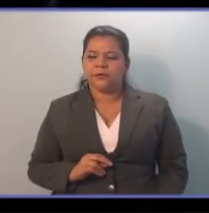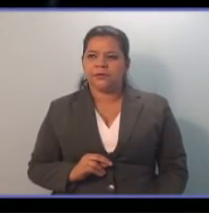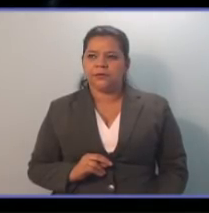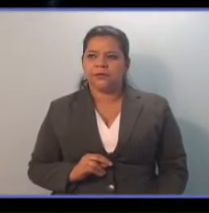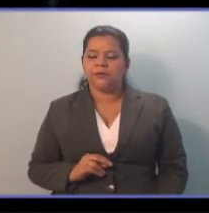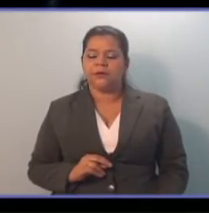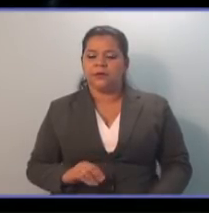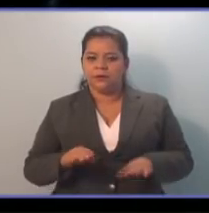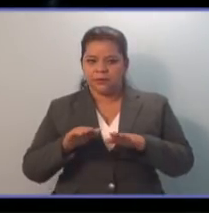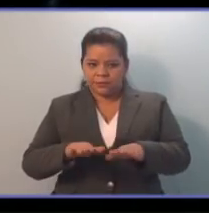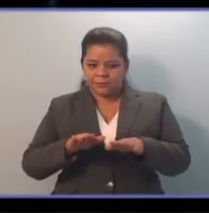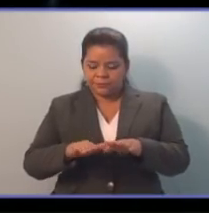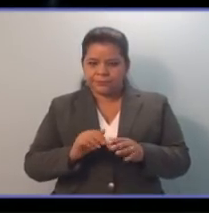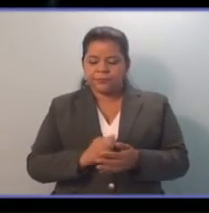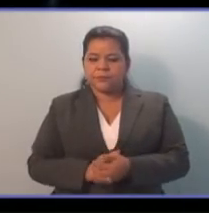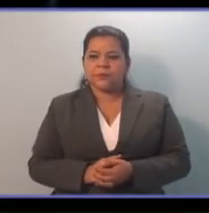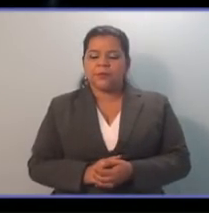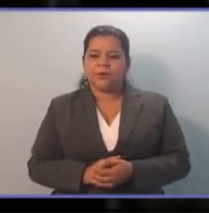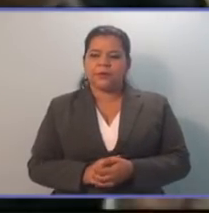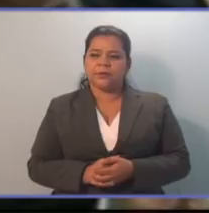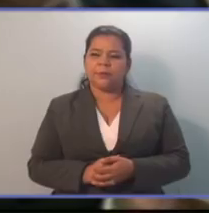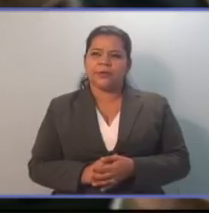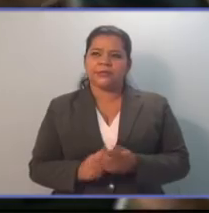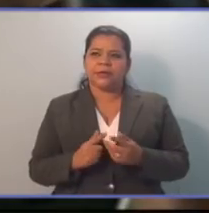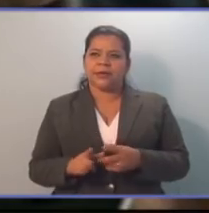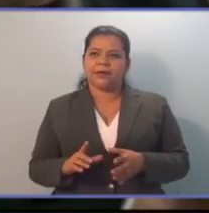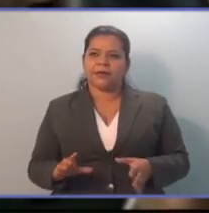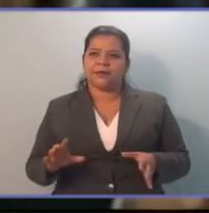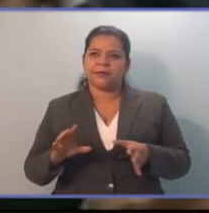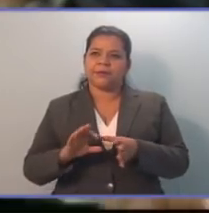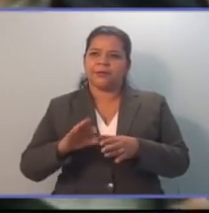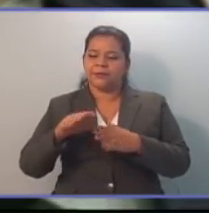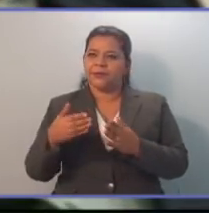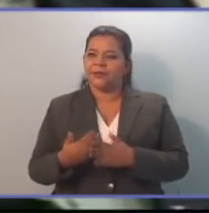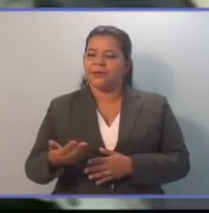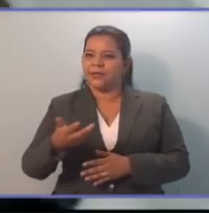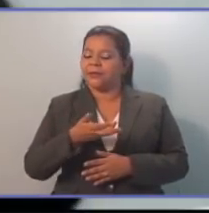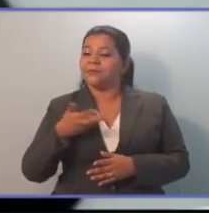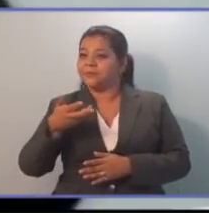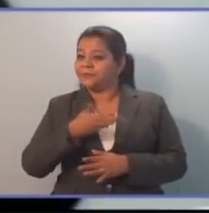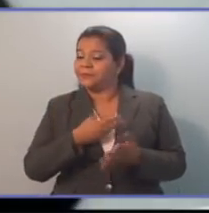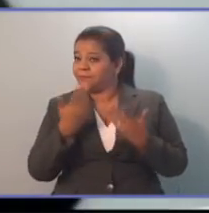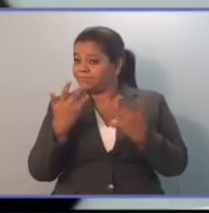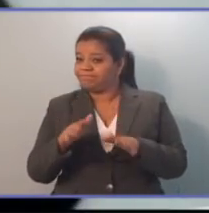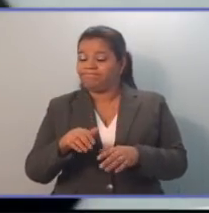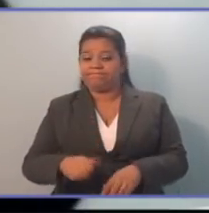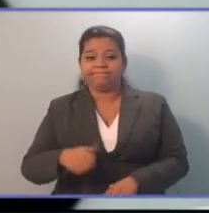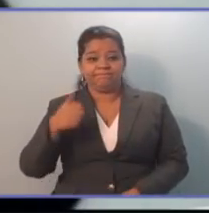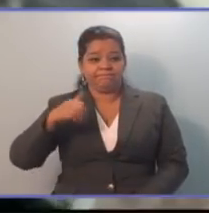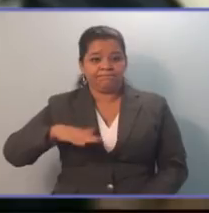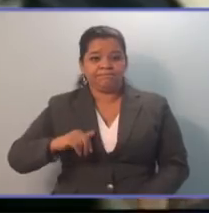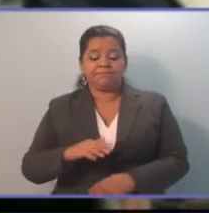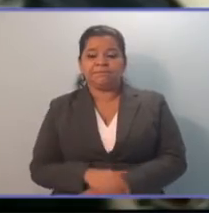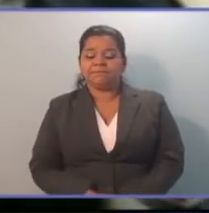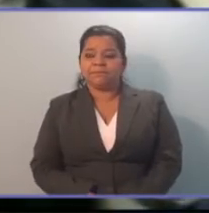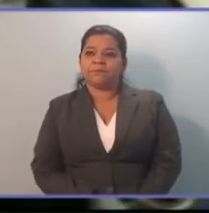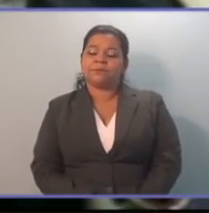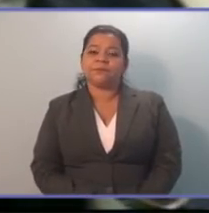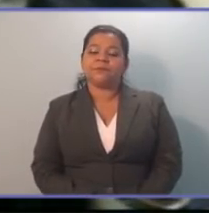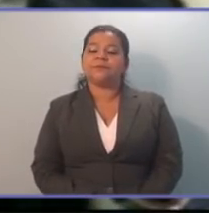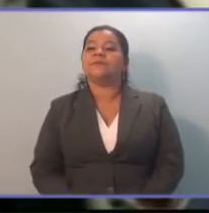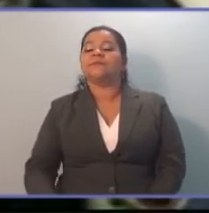Muchas gracias, coordinador. Buenas tardes, Buenas licenciada. tardes. Buenas tardes.